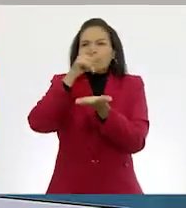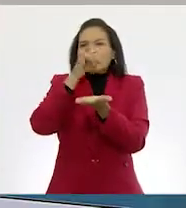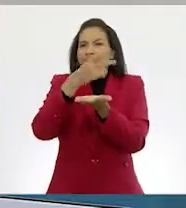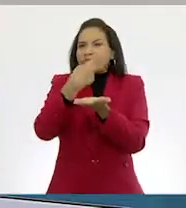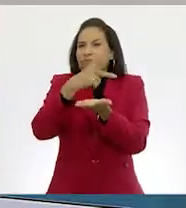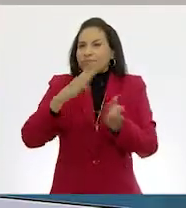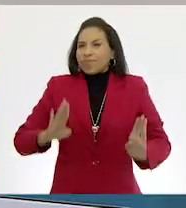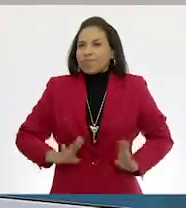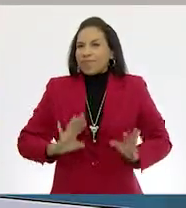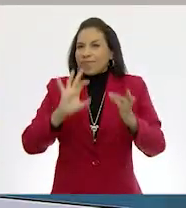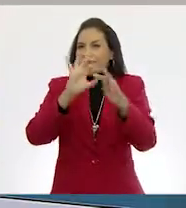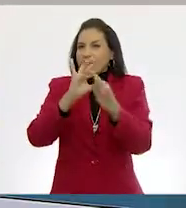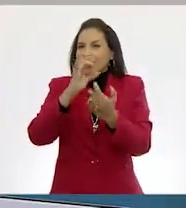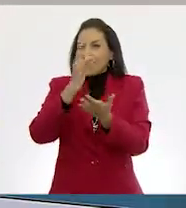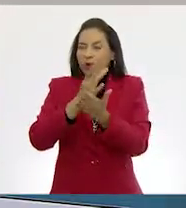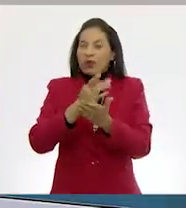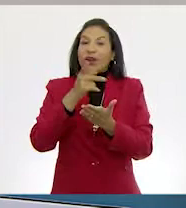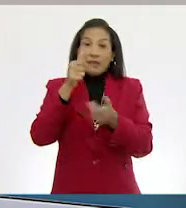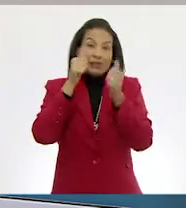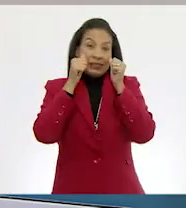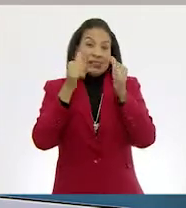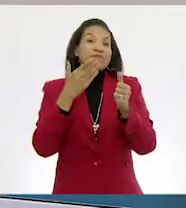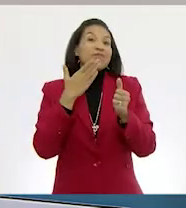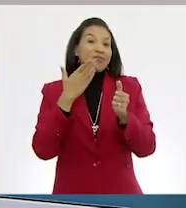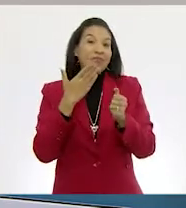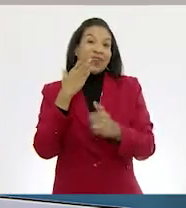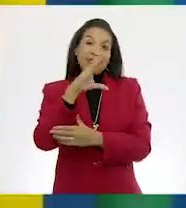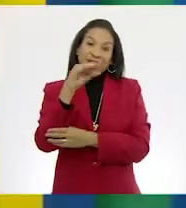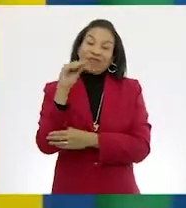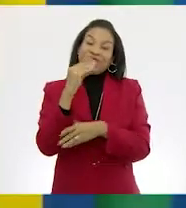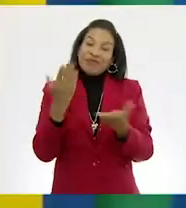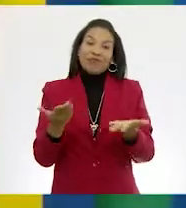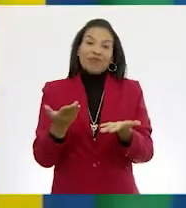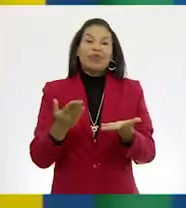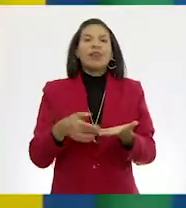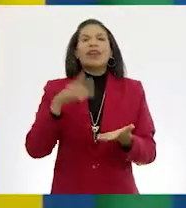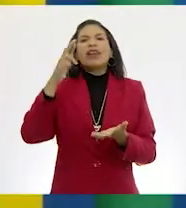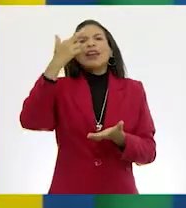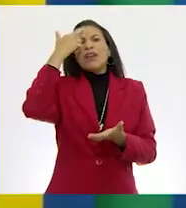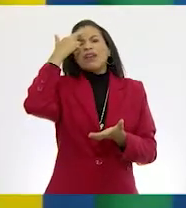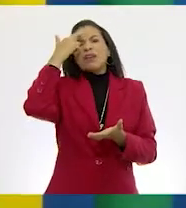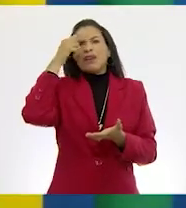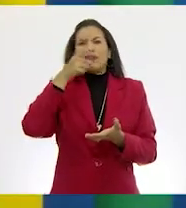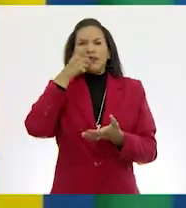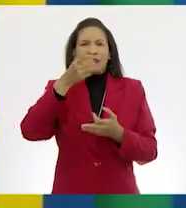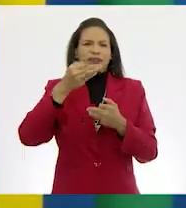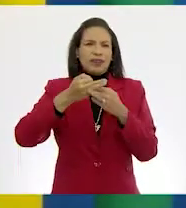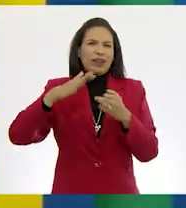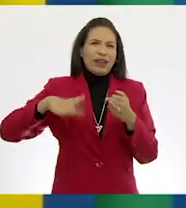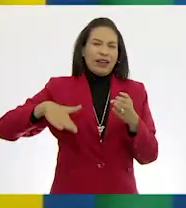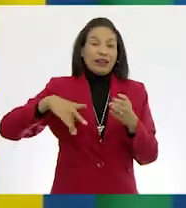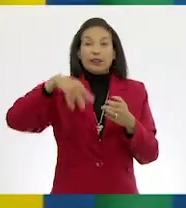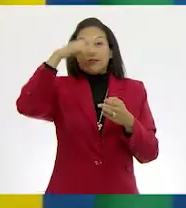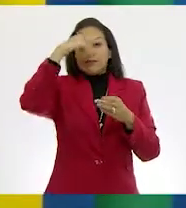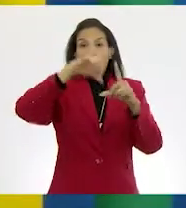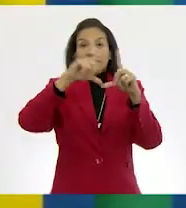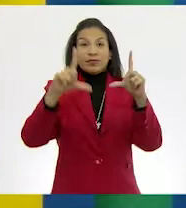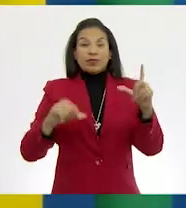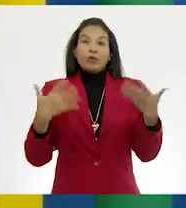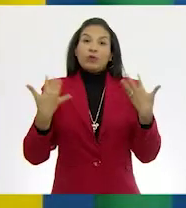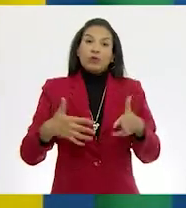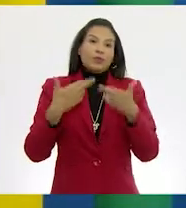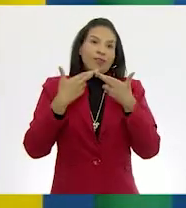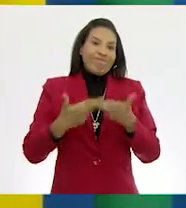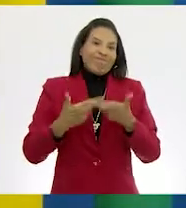viento veo que si prestas mucha atención recuerdo que nos mencionó que méxico tiene gran